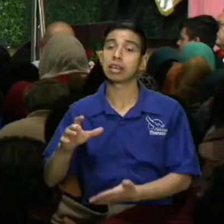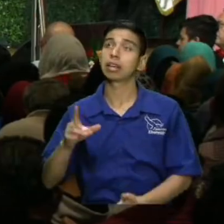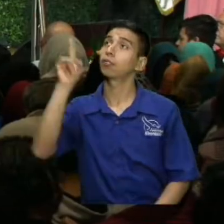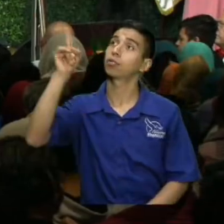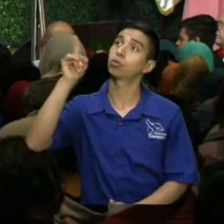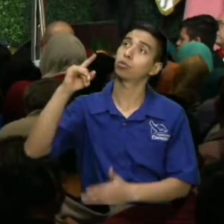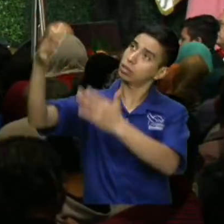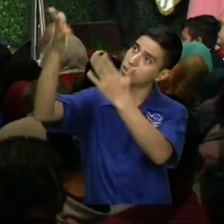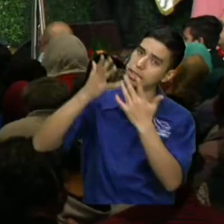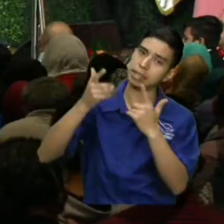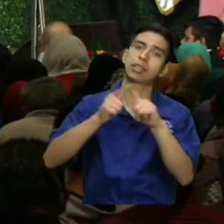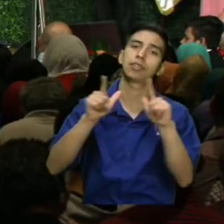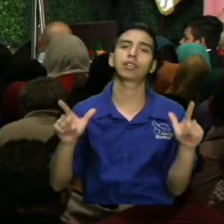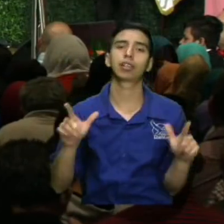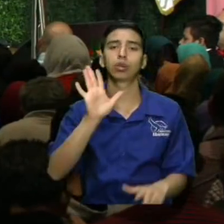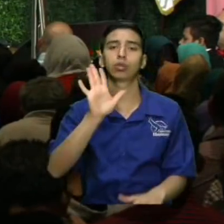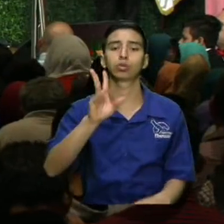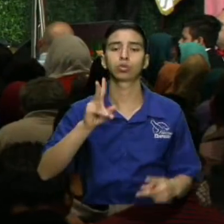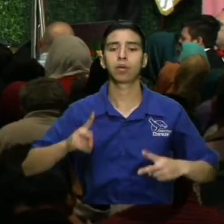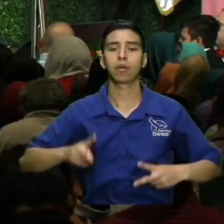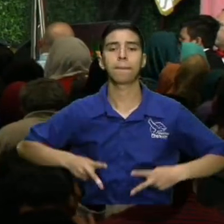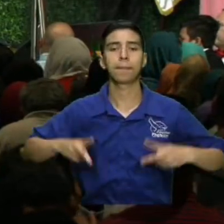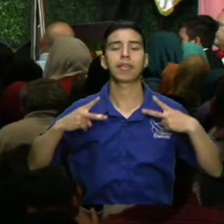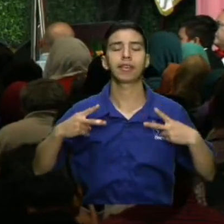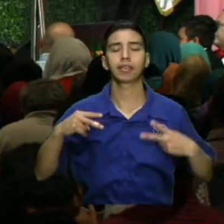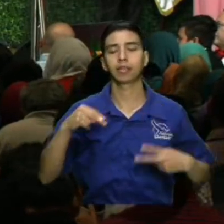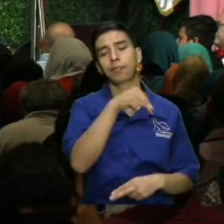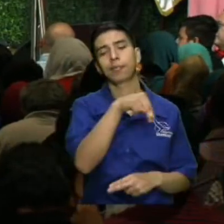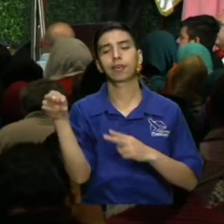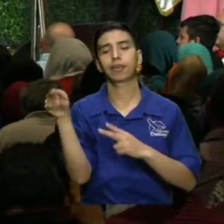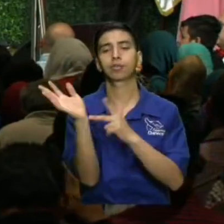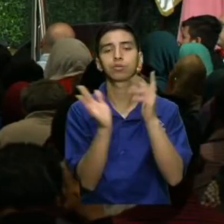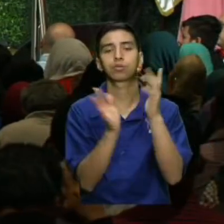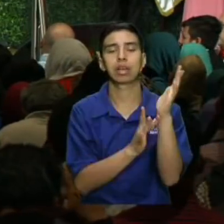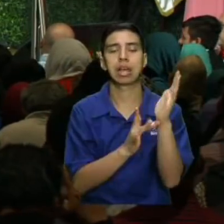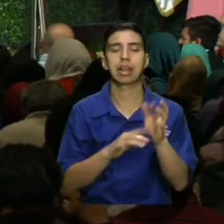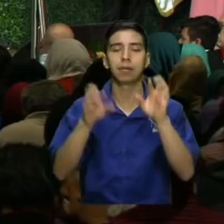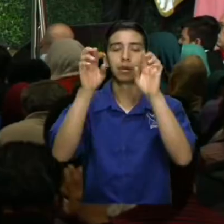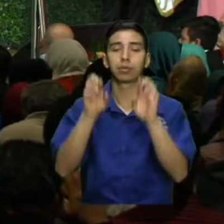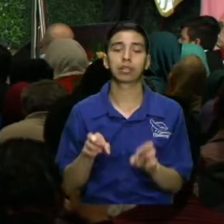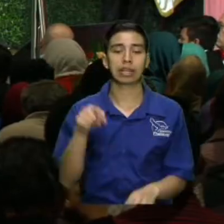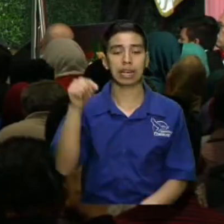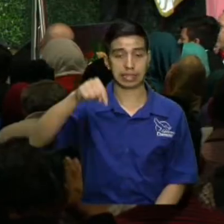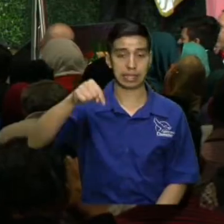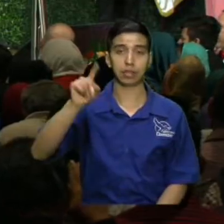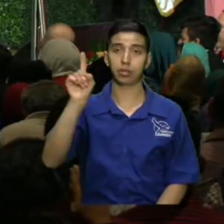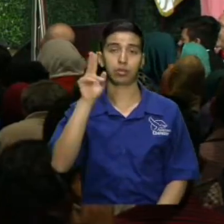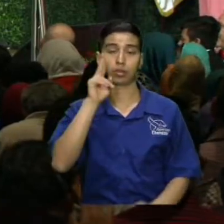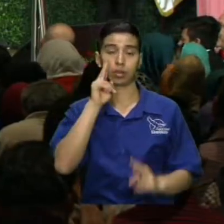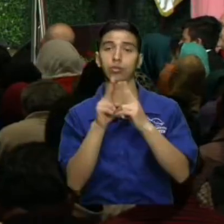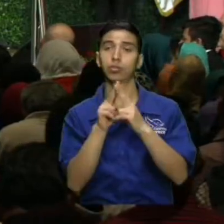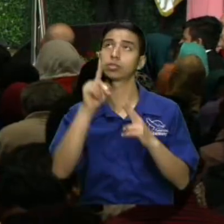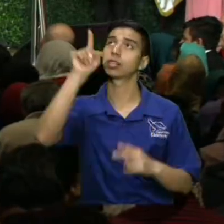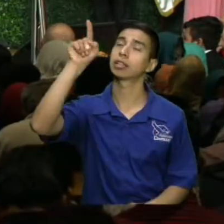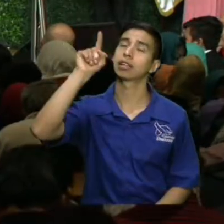nombre poderoso de Jesús. Y la gente que está aquí, Señor, que no te conoce, toca su